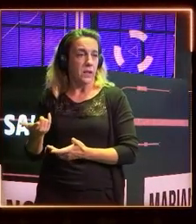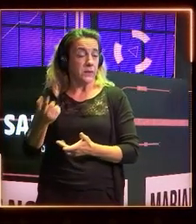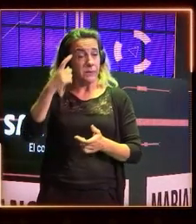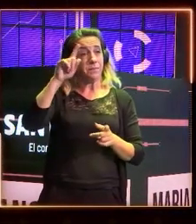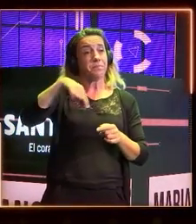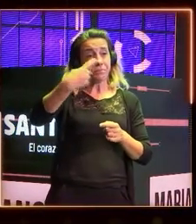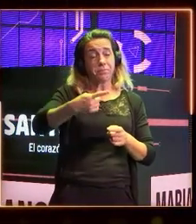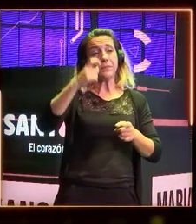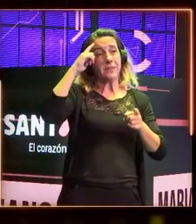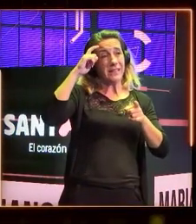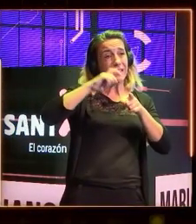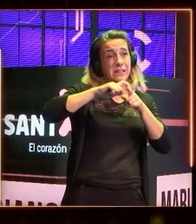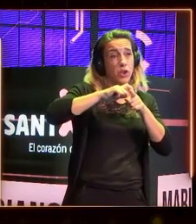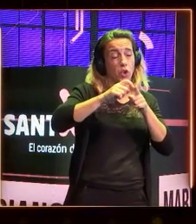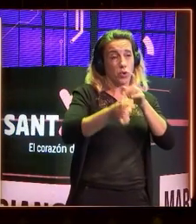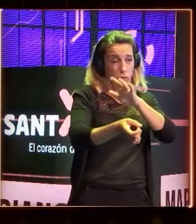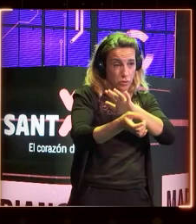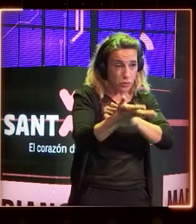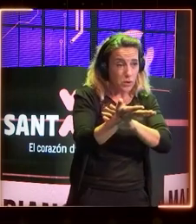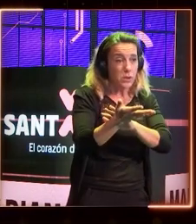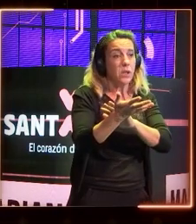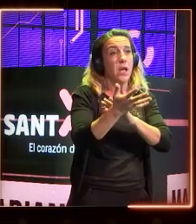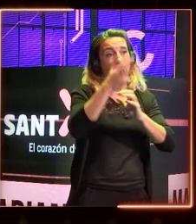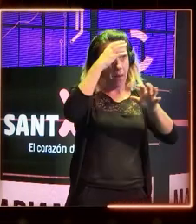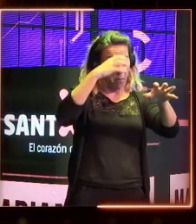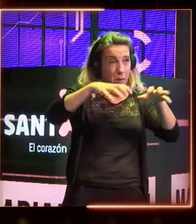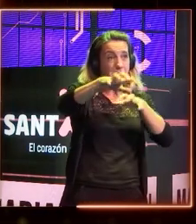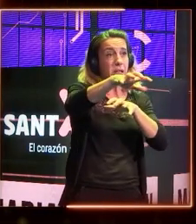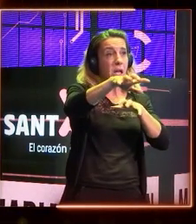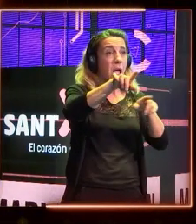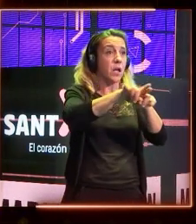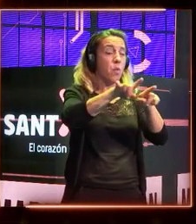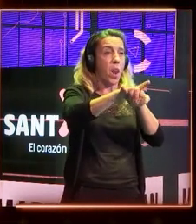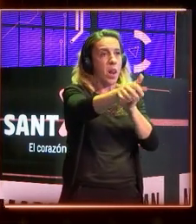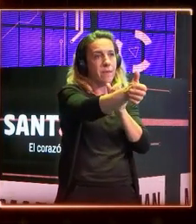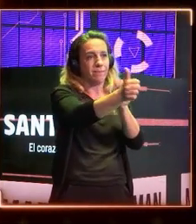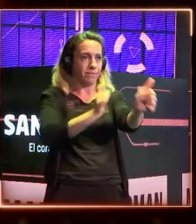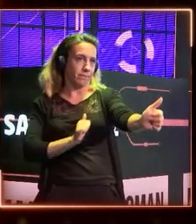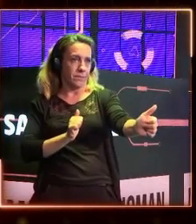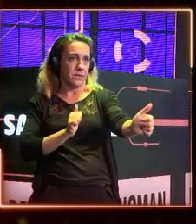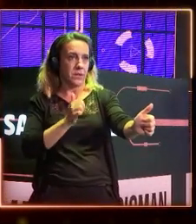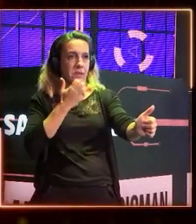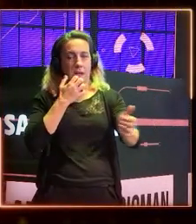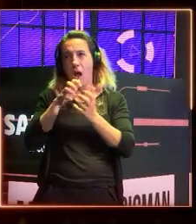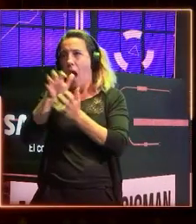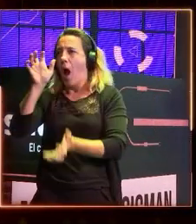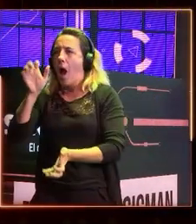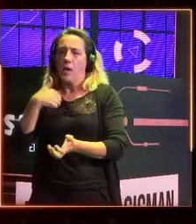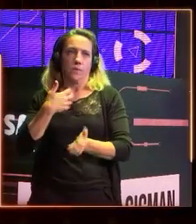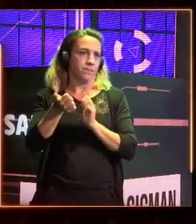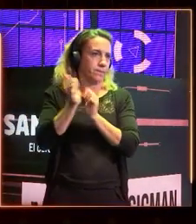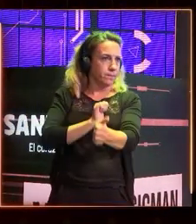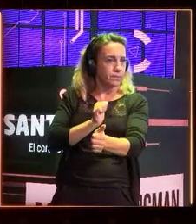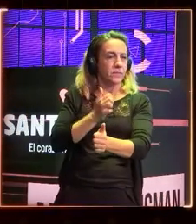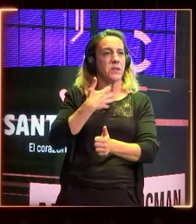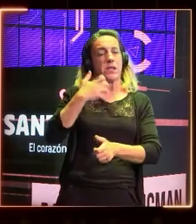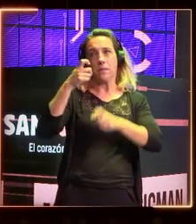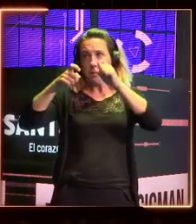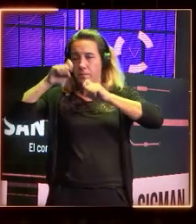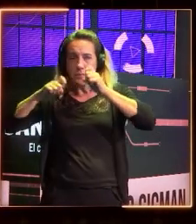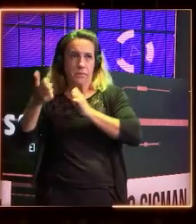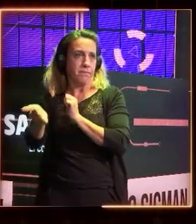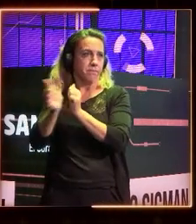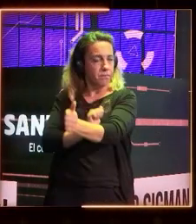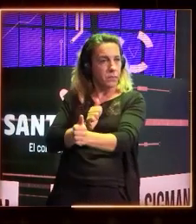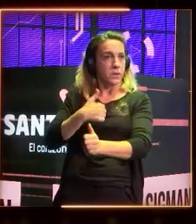que es que la empatía se funda esencialmente en la imitación cuando tú bostezas yo bostezo cuando tú te ríes yo río cuando tú lloras yo lloro cuando tú